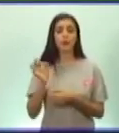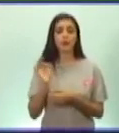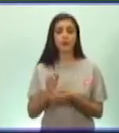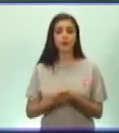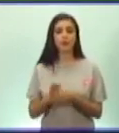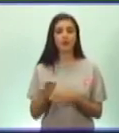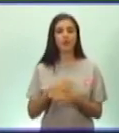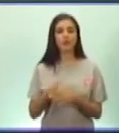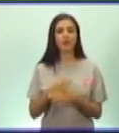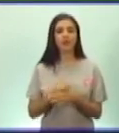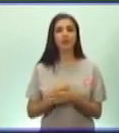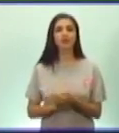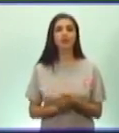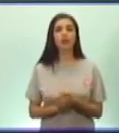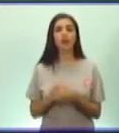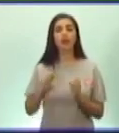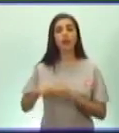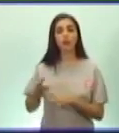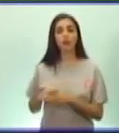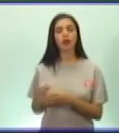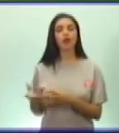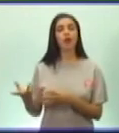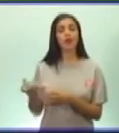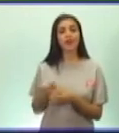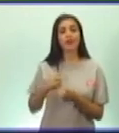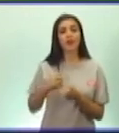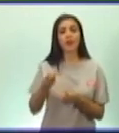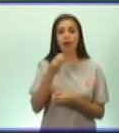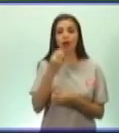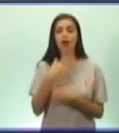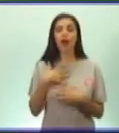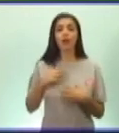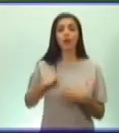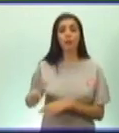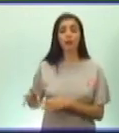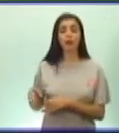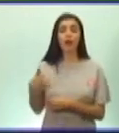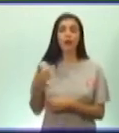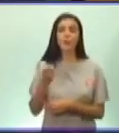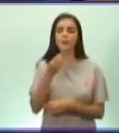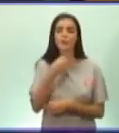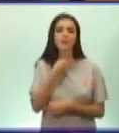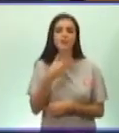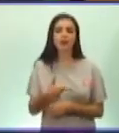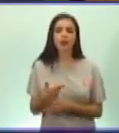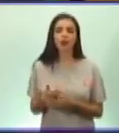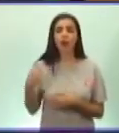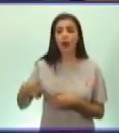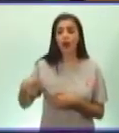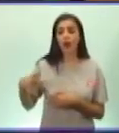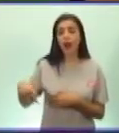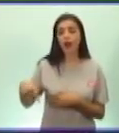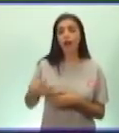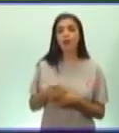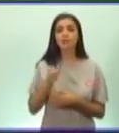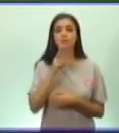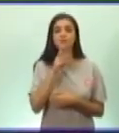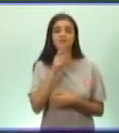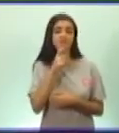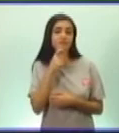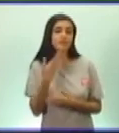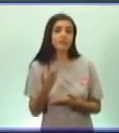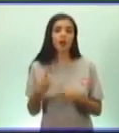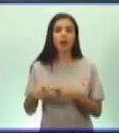distinto del encargado de eliminar los desechos del alimento, lo que no se puede absorber de lo que se ingiere. Sí, ese es el aparato digestivo.